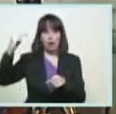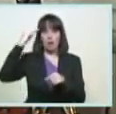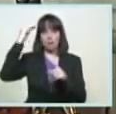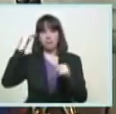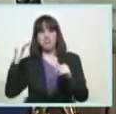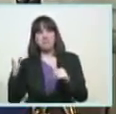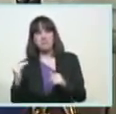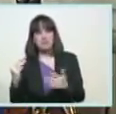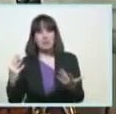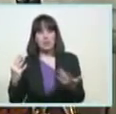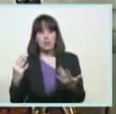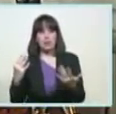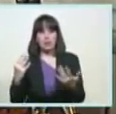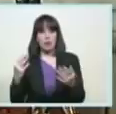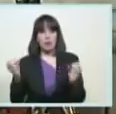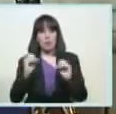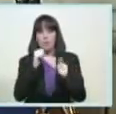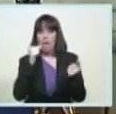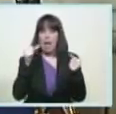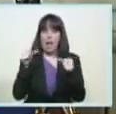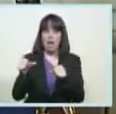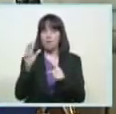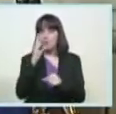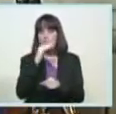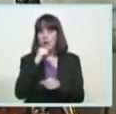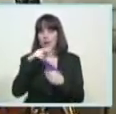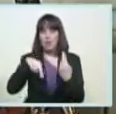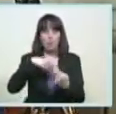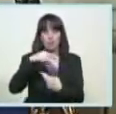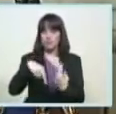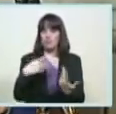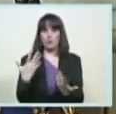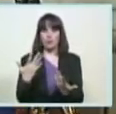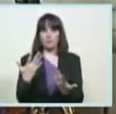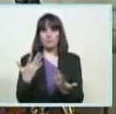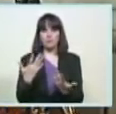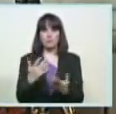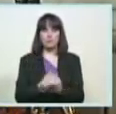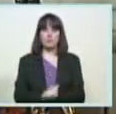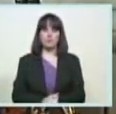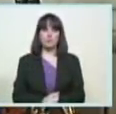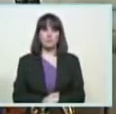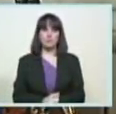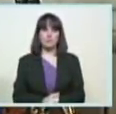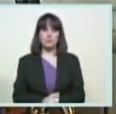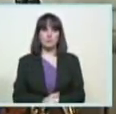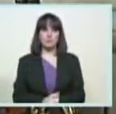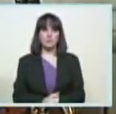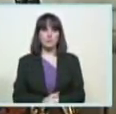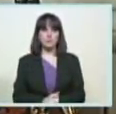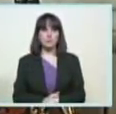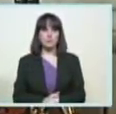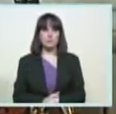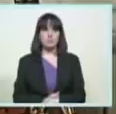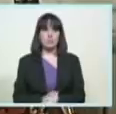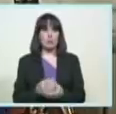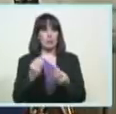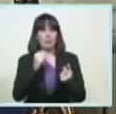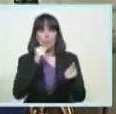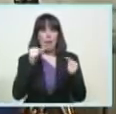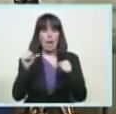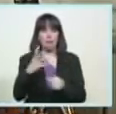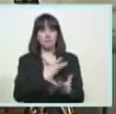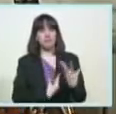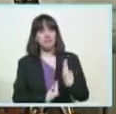para auto flagelarse no es revolucionaria no es nada compadre es desmovilizadora